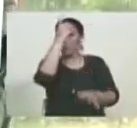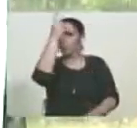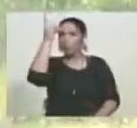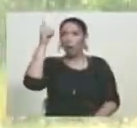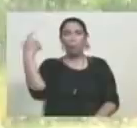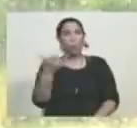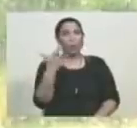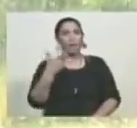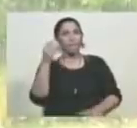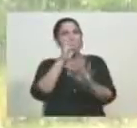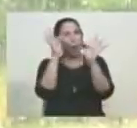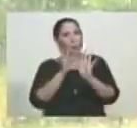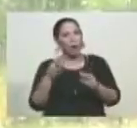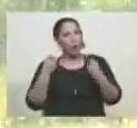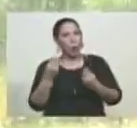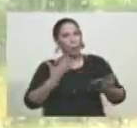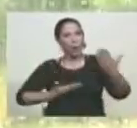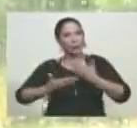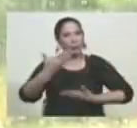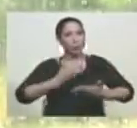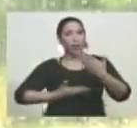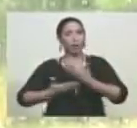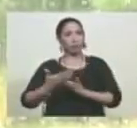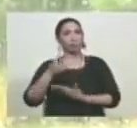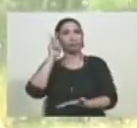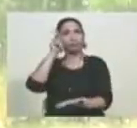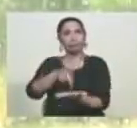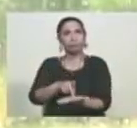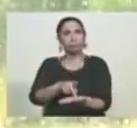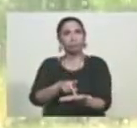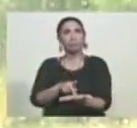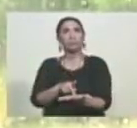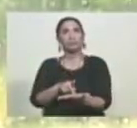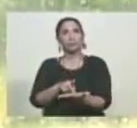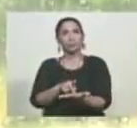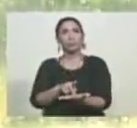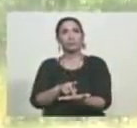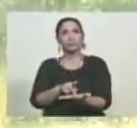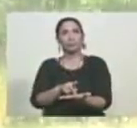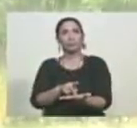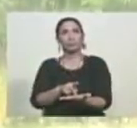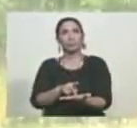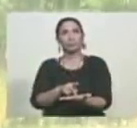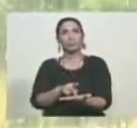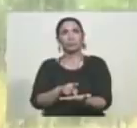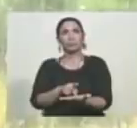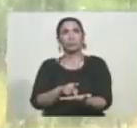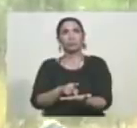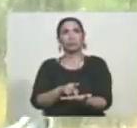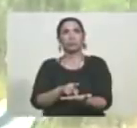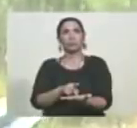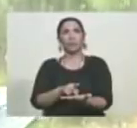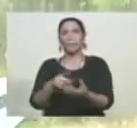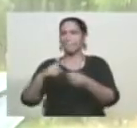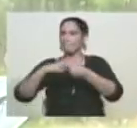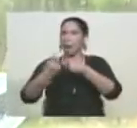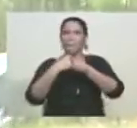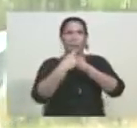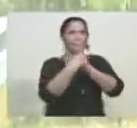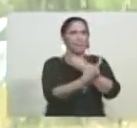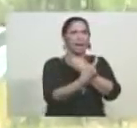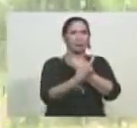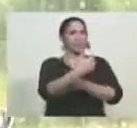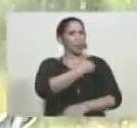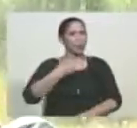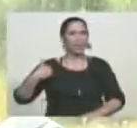buscar la manera de cómo lo hacemos para llegar e ir desprendiendo de esa gente que no quiere a